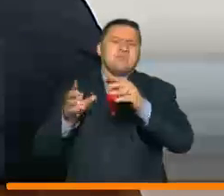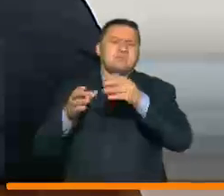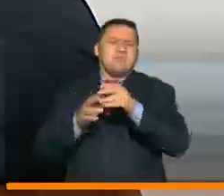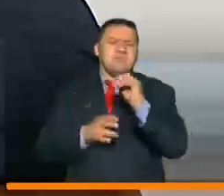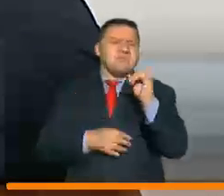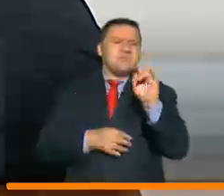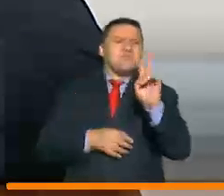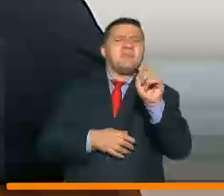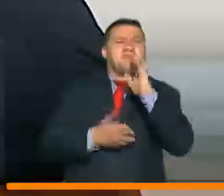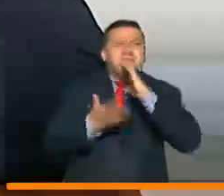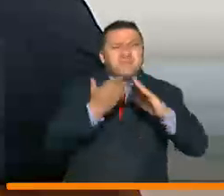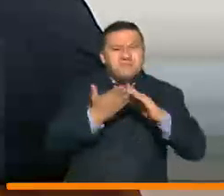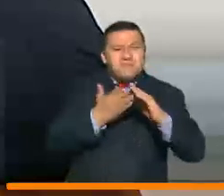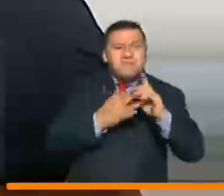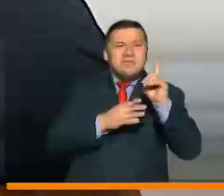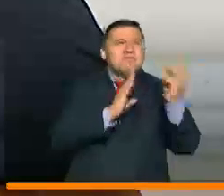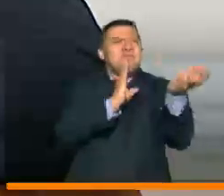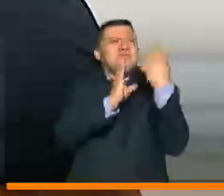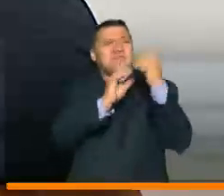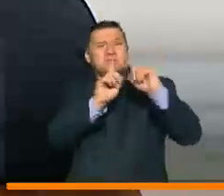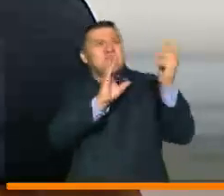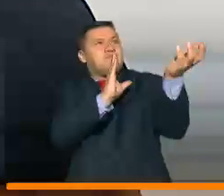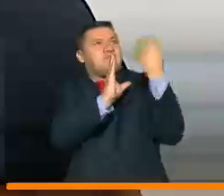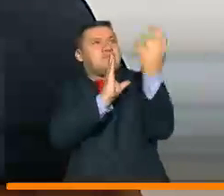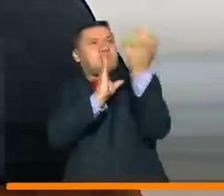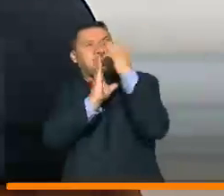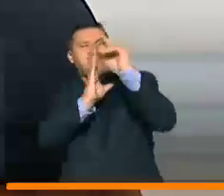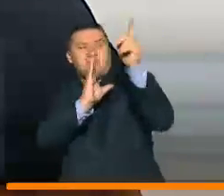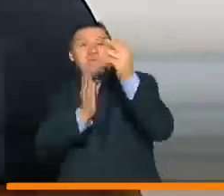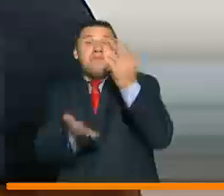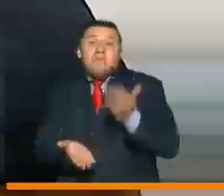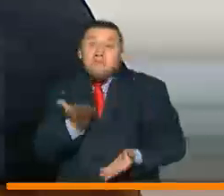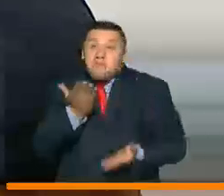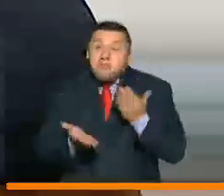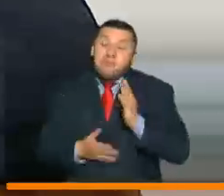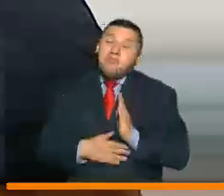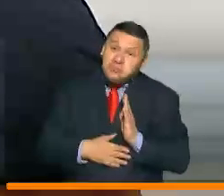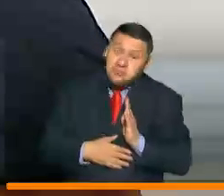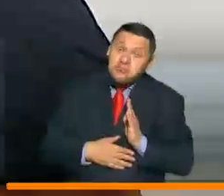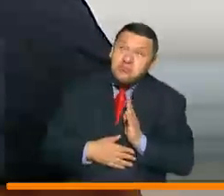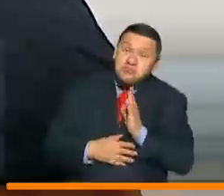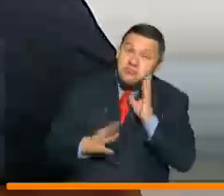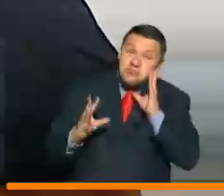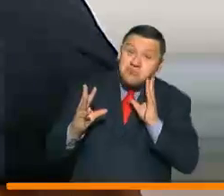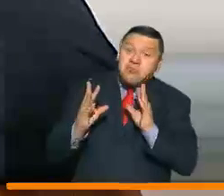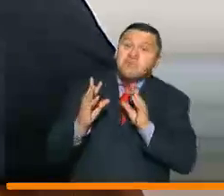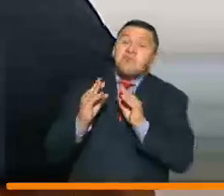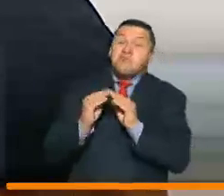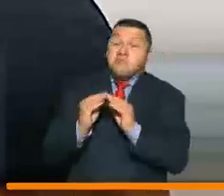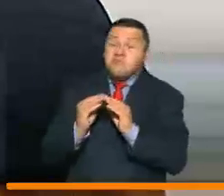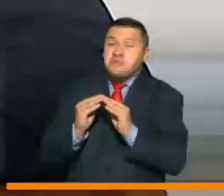el INVIMA y los diferentes proveedores frente a la posibilidad de llegar